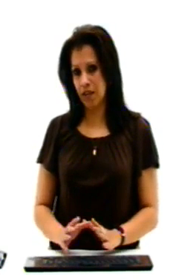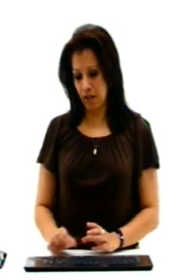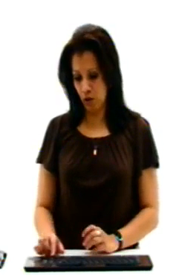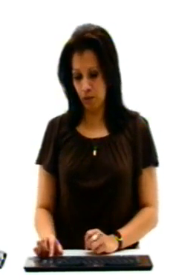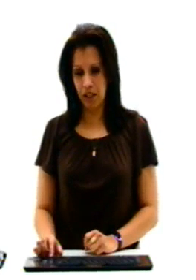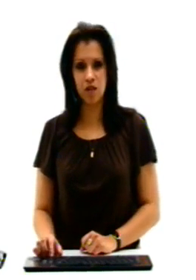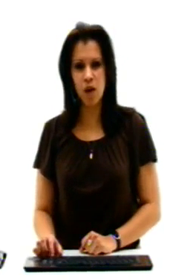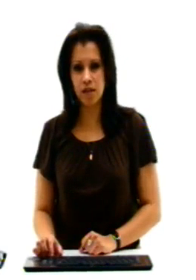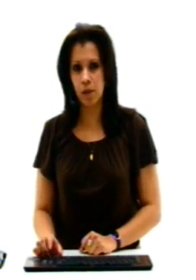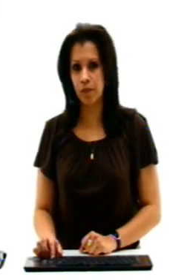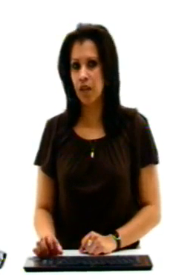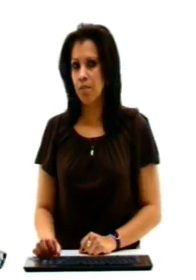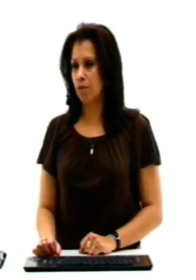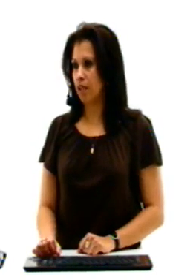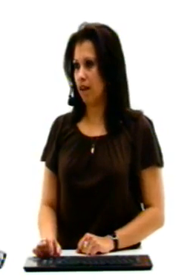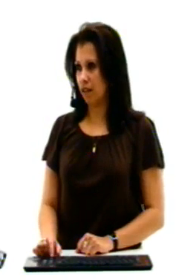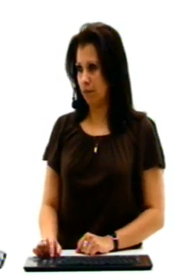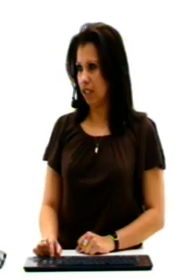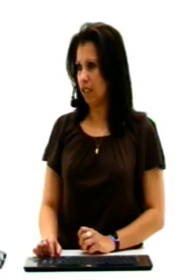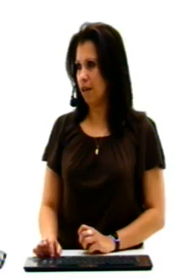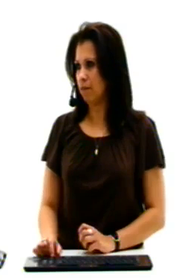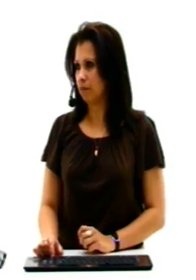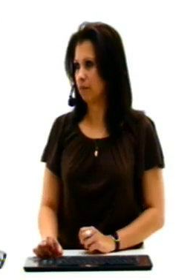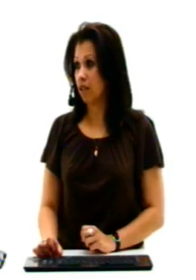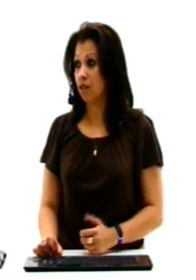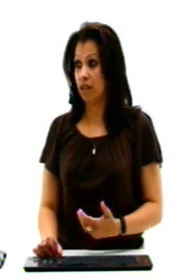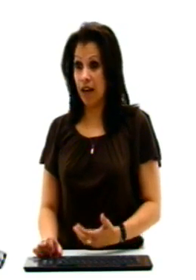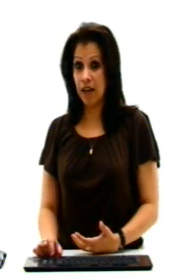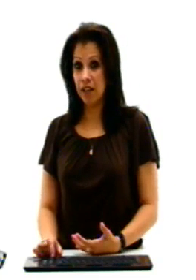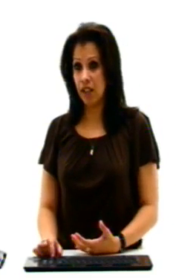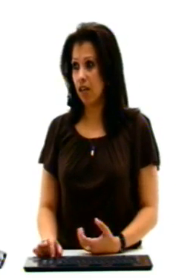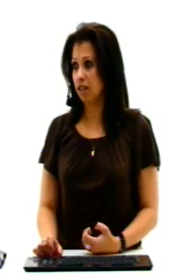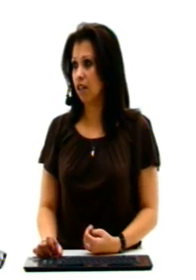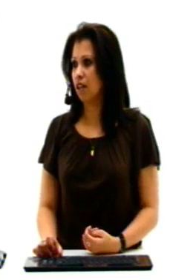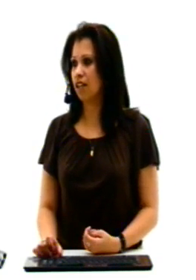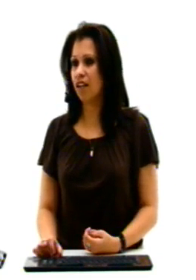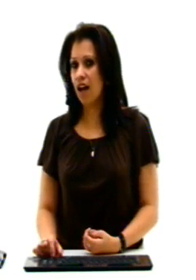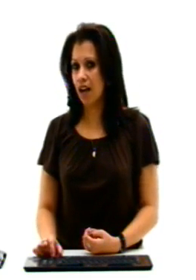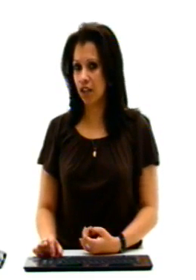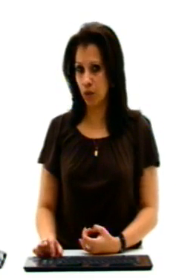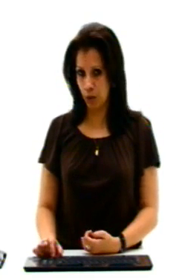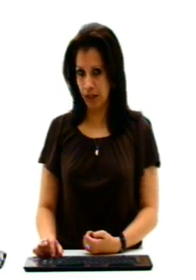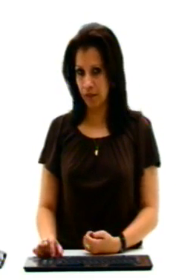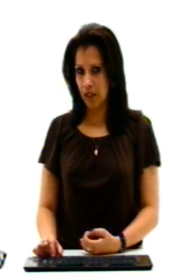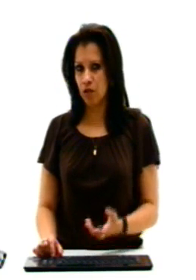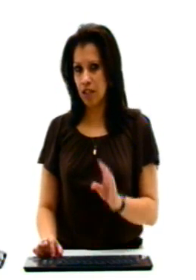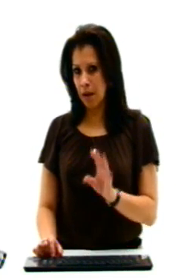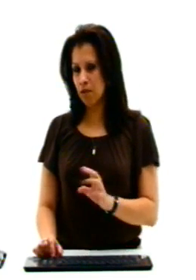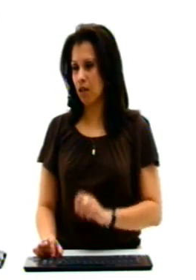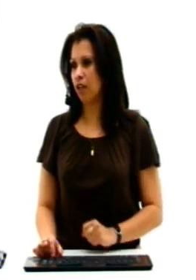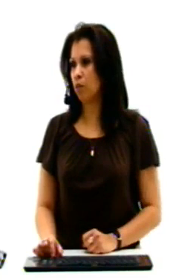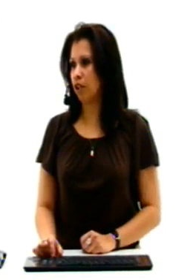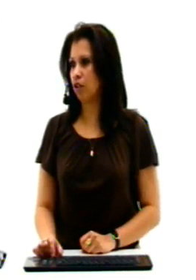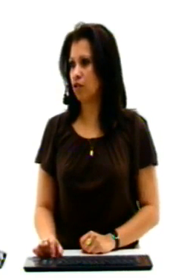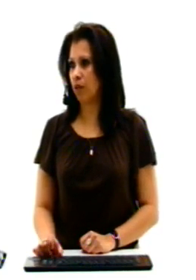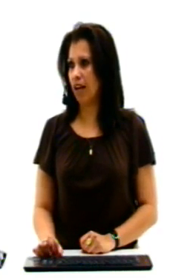actividades económicas Cuáles son vamos a hablar de la minería de la ganadería y de la agricultura Entonces vamos a